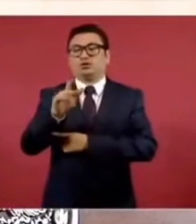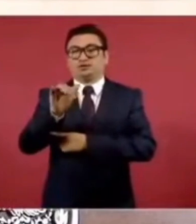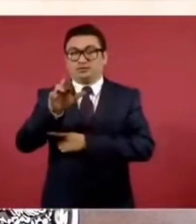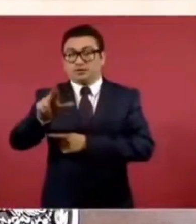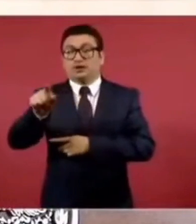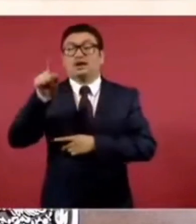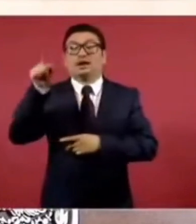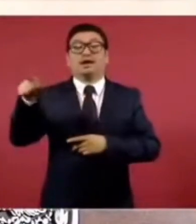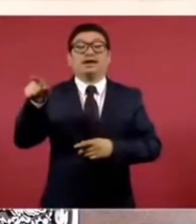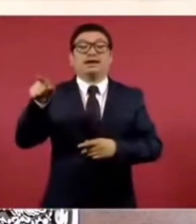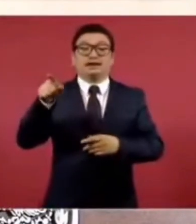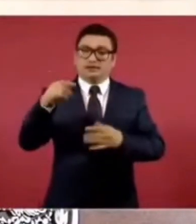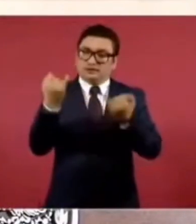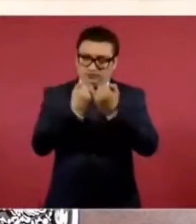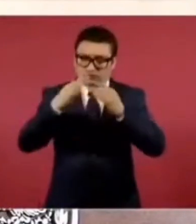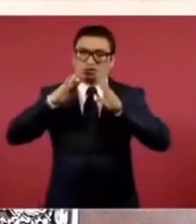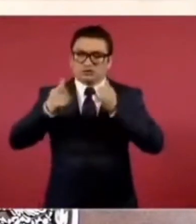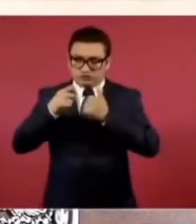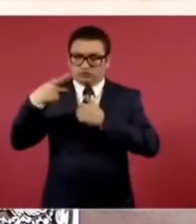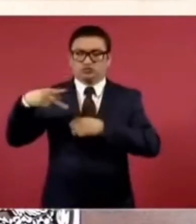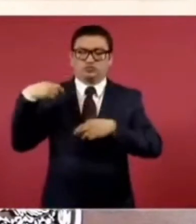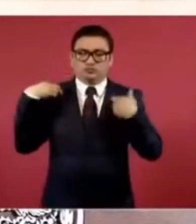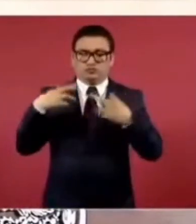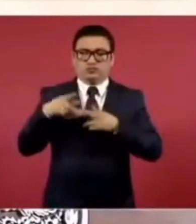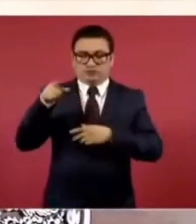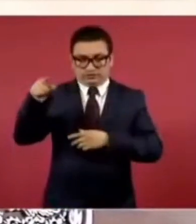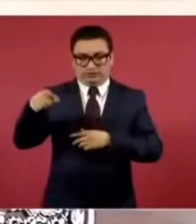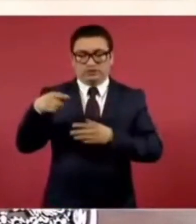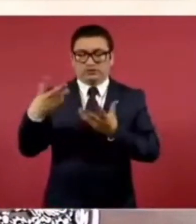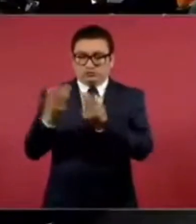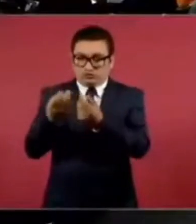su maestro, también Simón, ¿no?